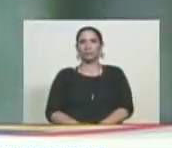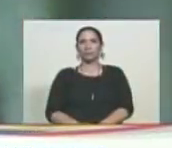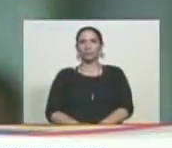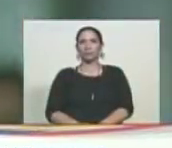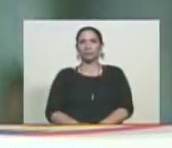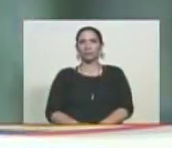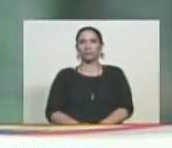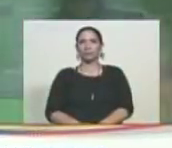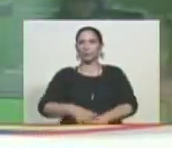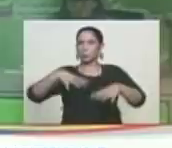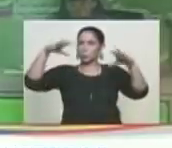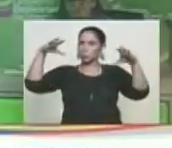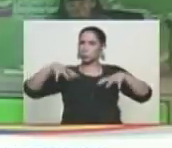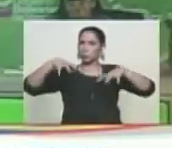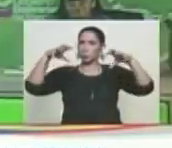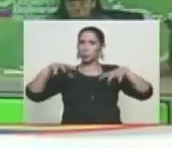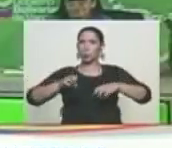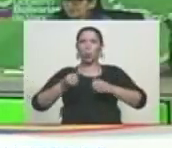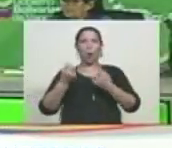¿Cuántas lluvias han caído?